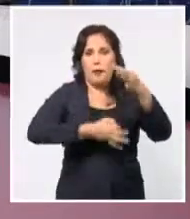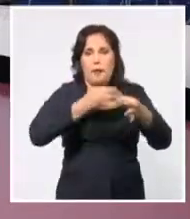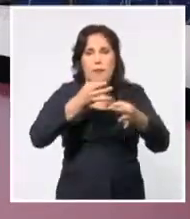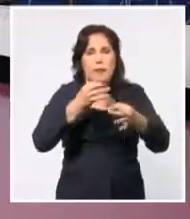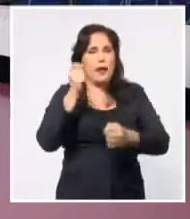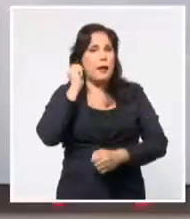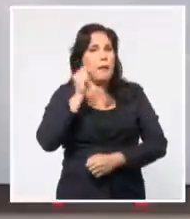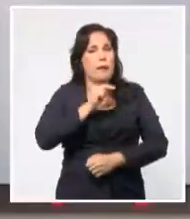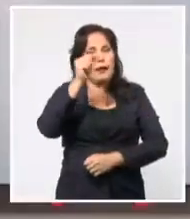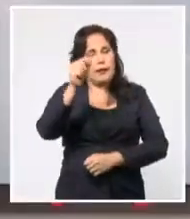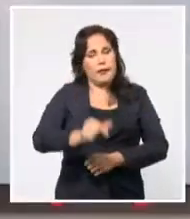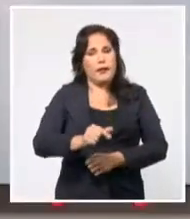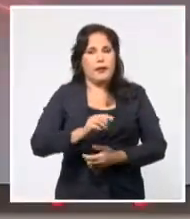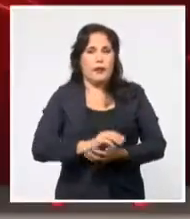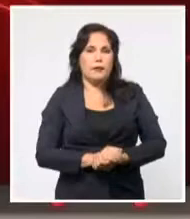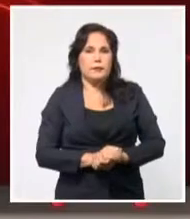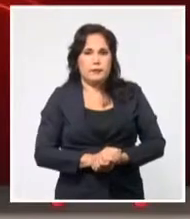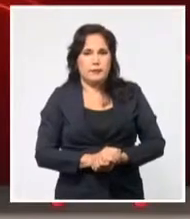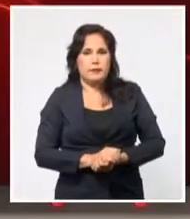Rivera.